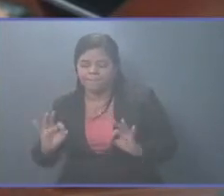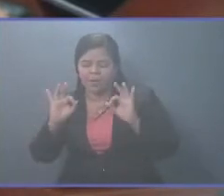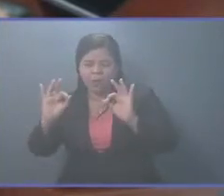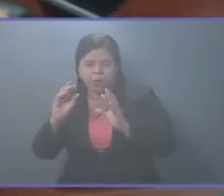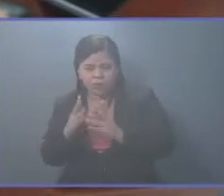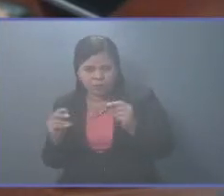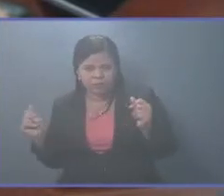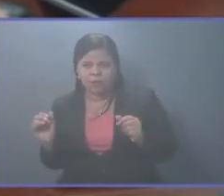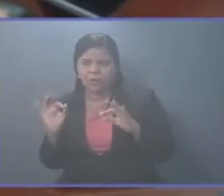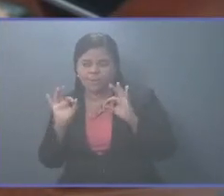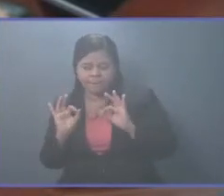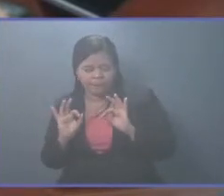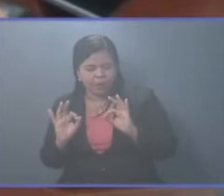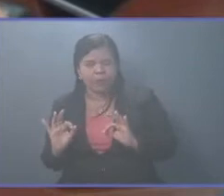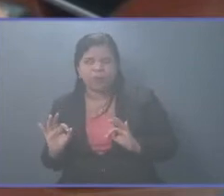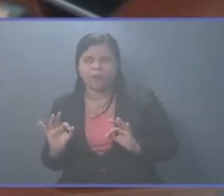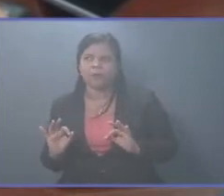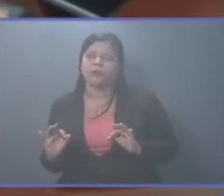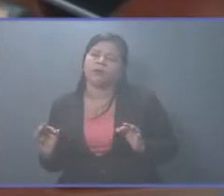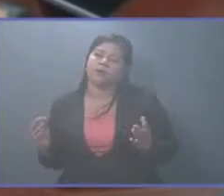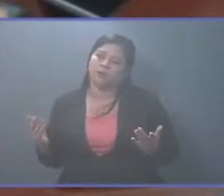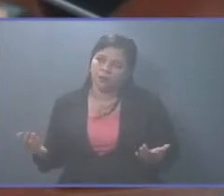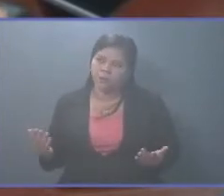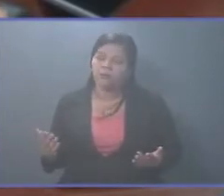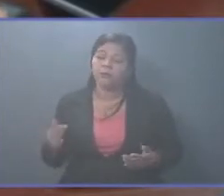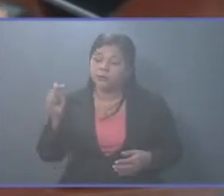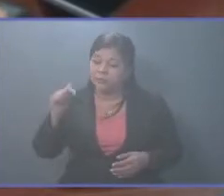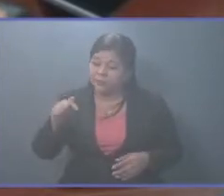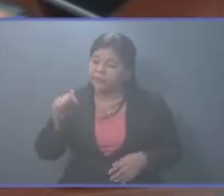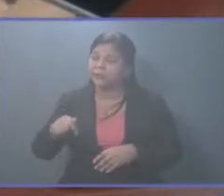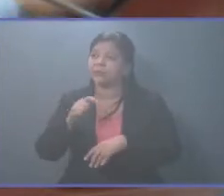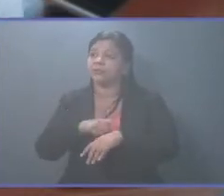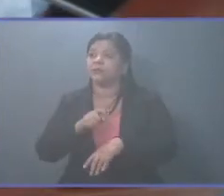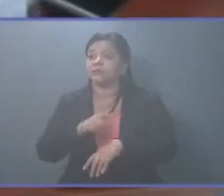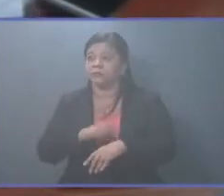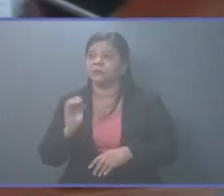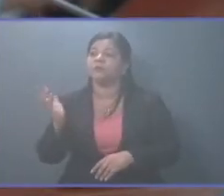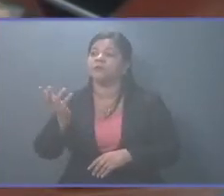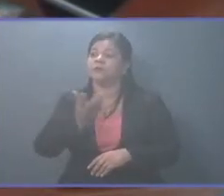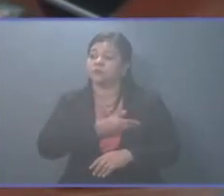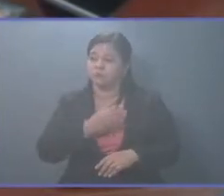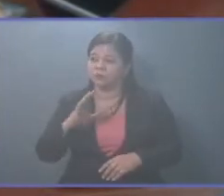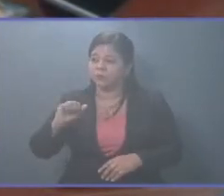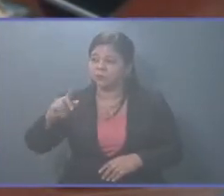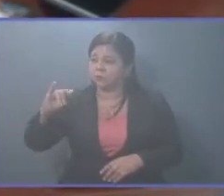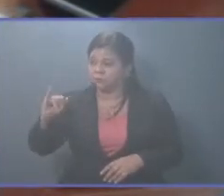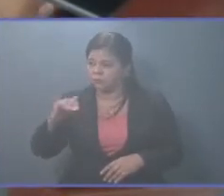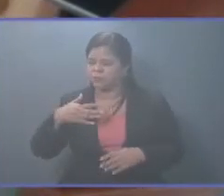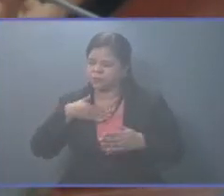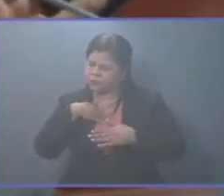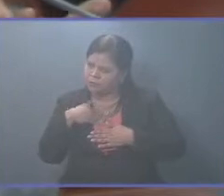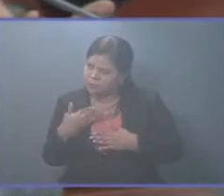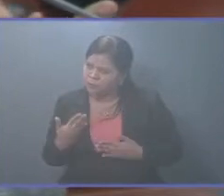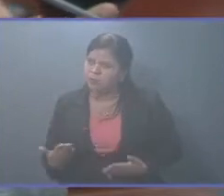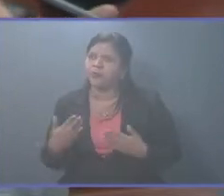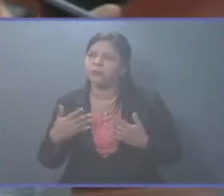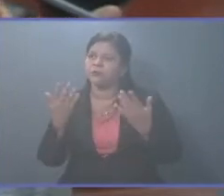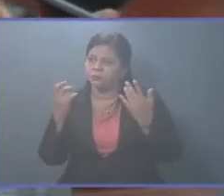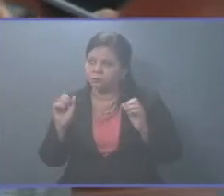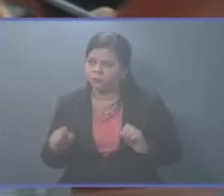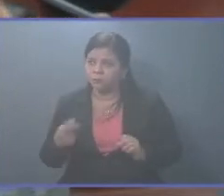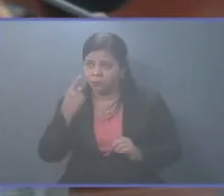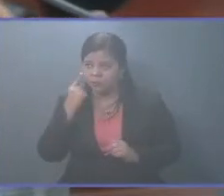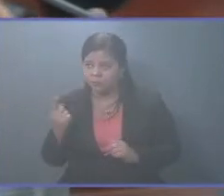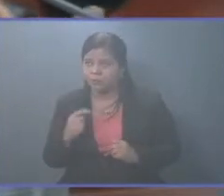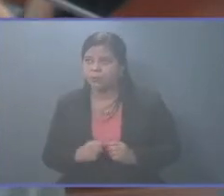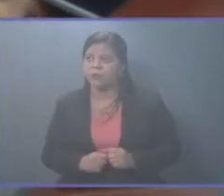protección, eficacia, efectividad y todo esto, en ese momento, entonces nosotros como CAPI estaríamos en la disponibilidad incluso de volver a discutir